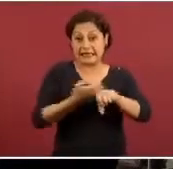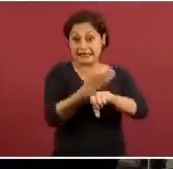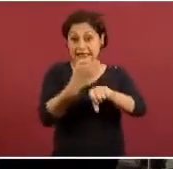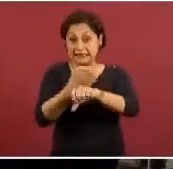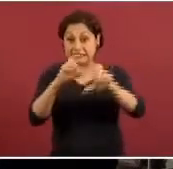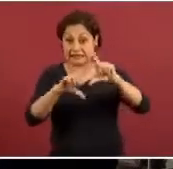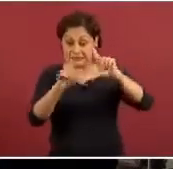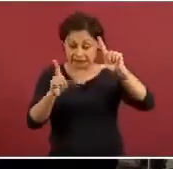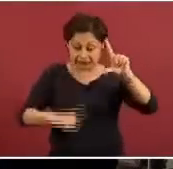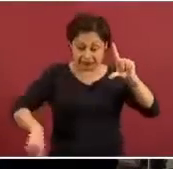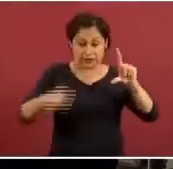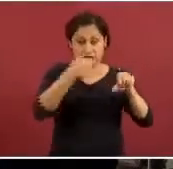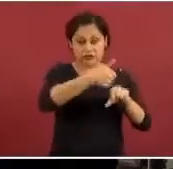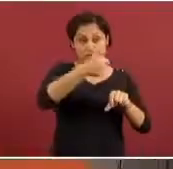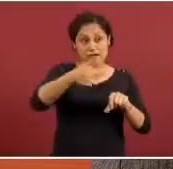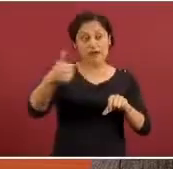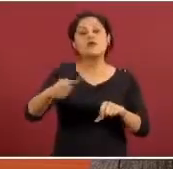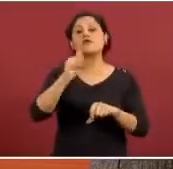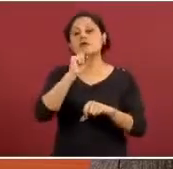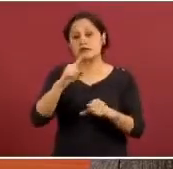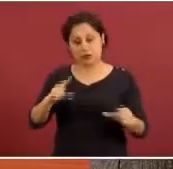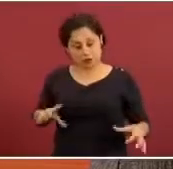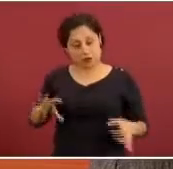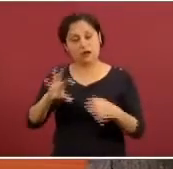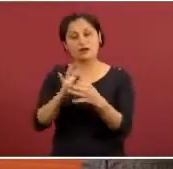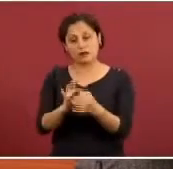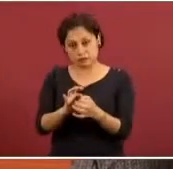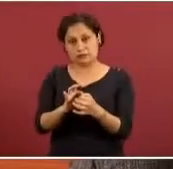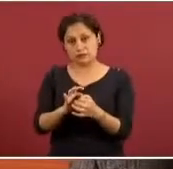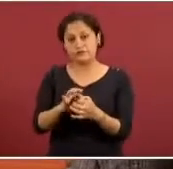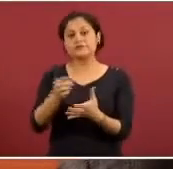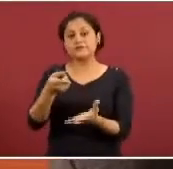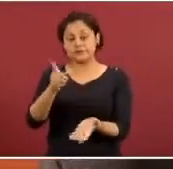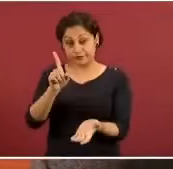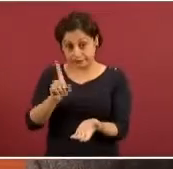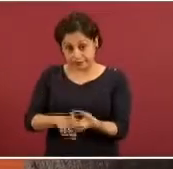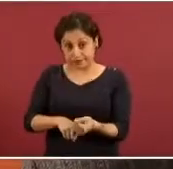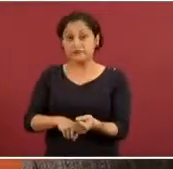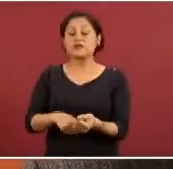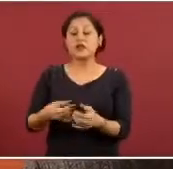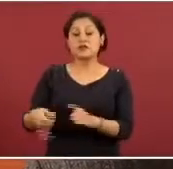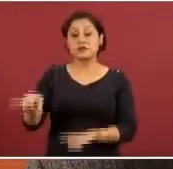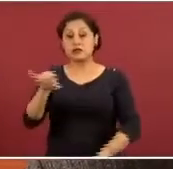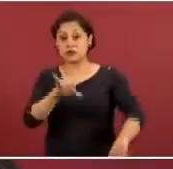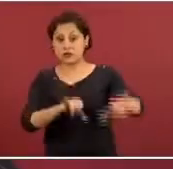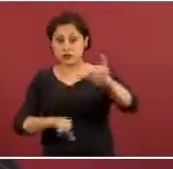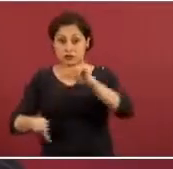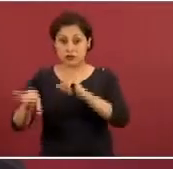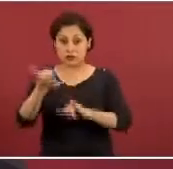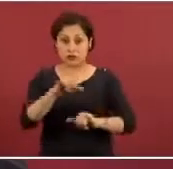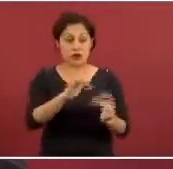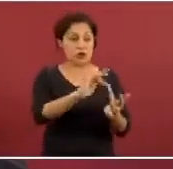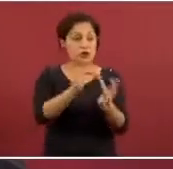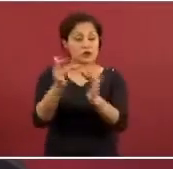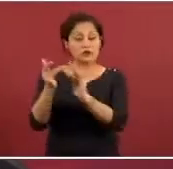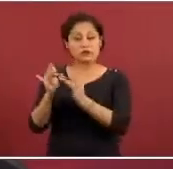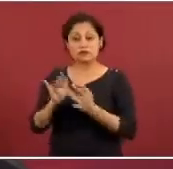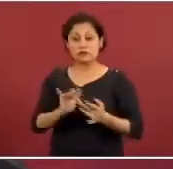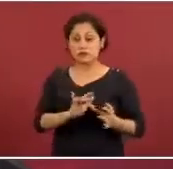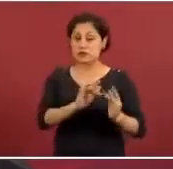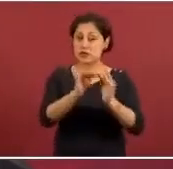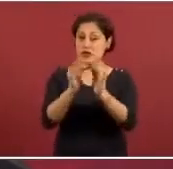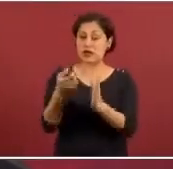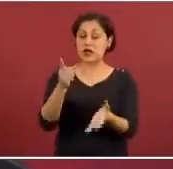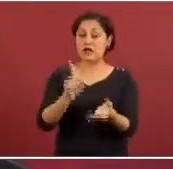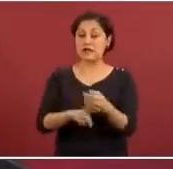en cada estado, quienes a su vez, esta red de laboratorios estatales de salud pública se conectan con el laboratorio